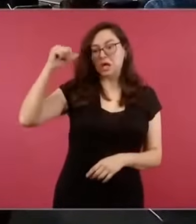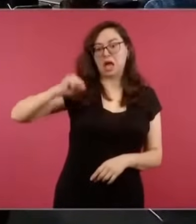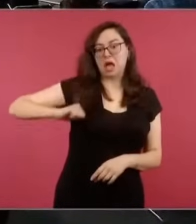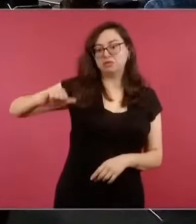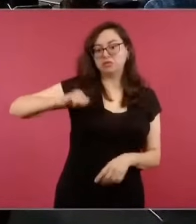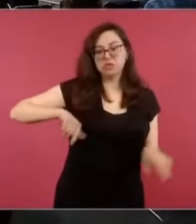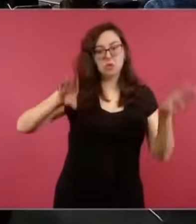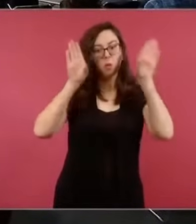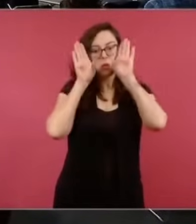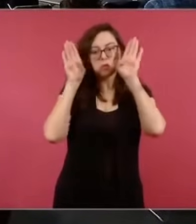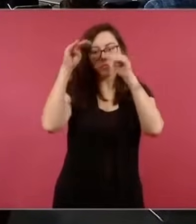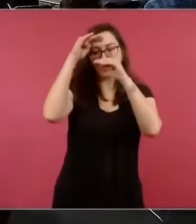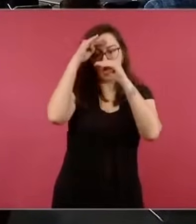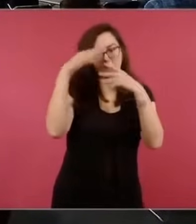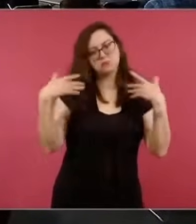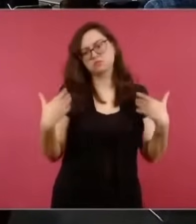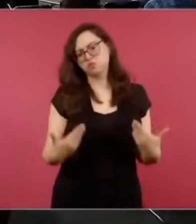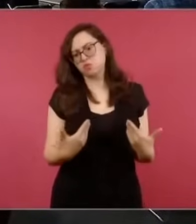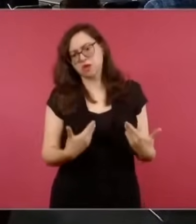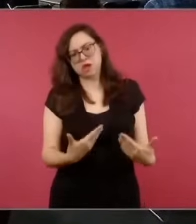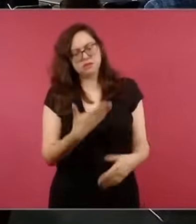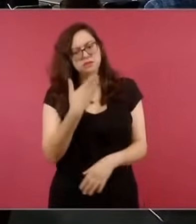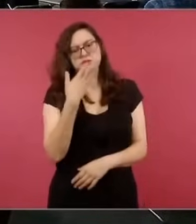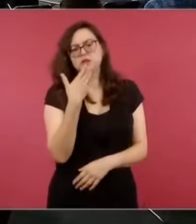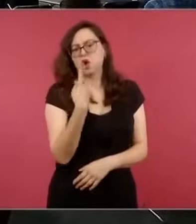pues tiene todo el derecho